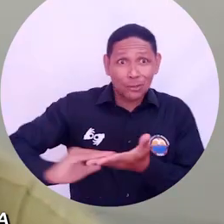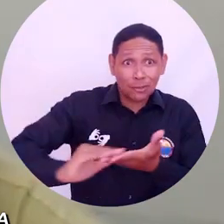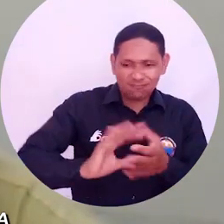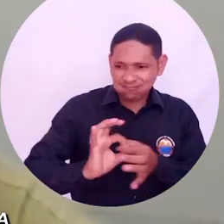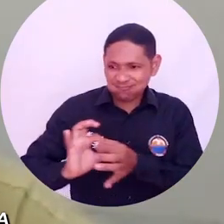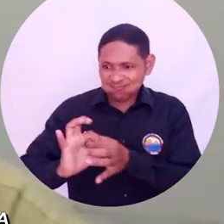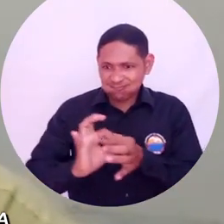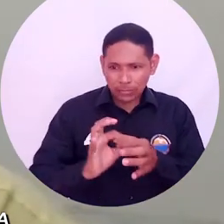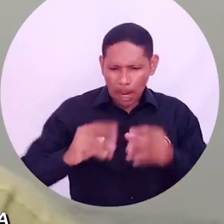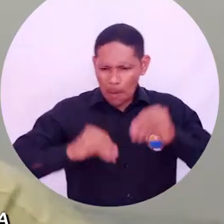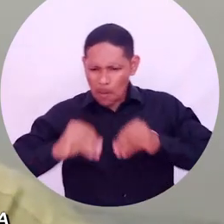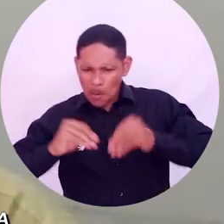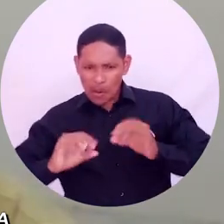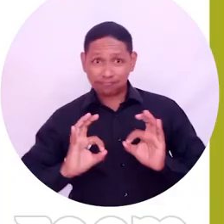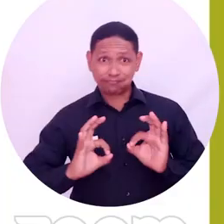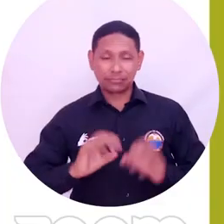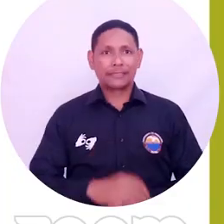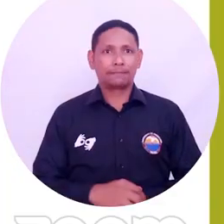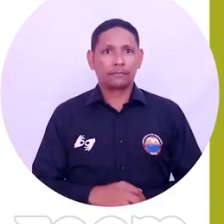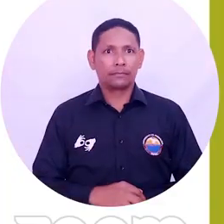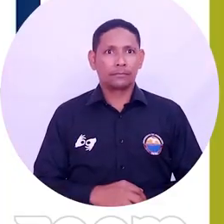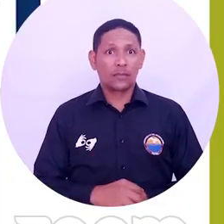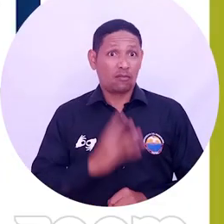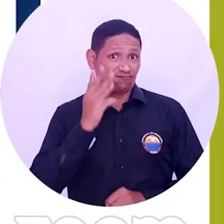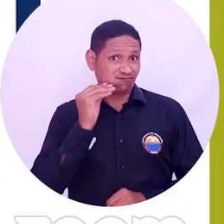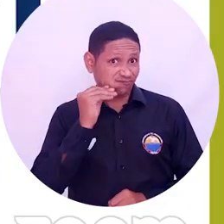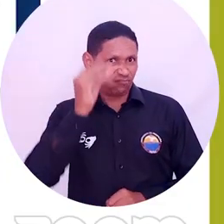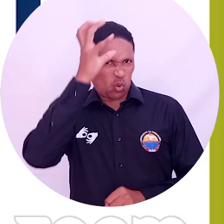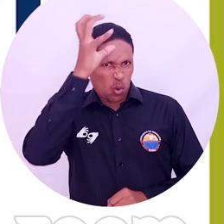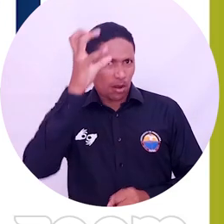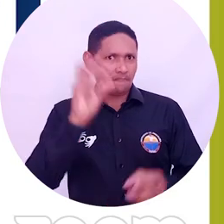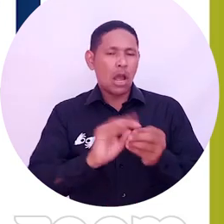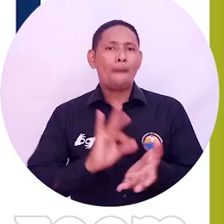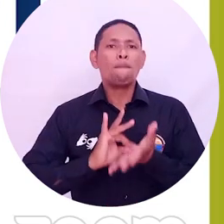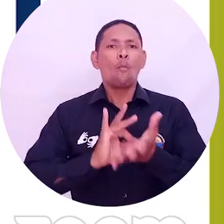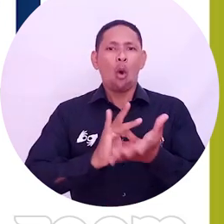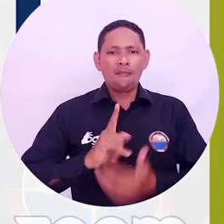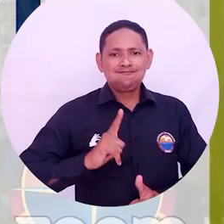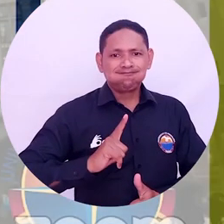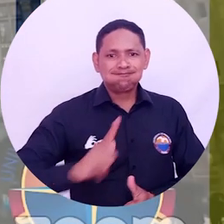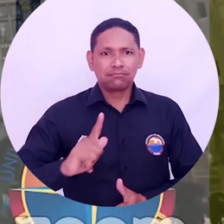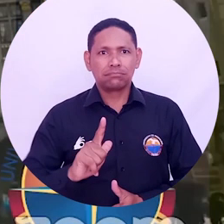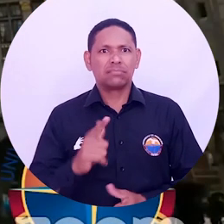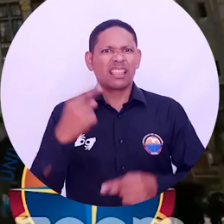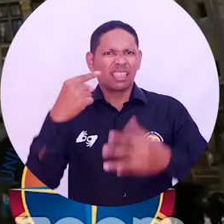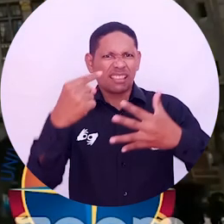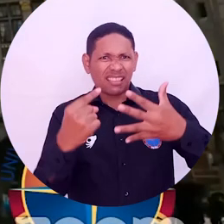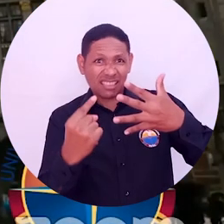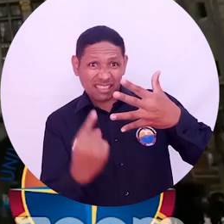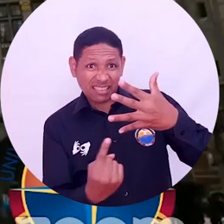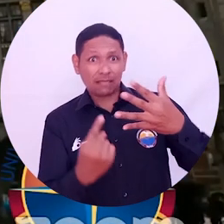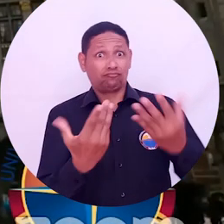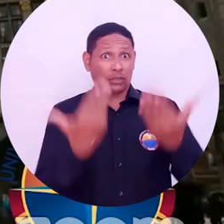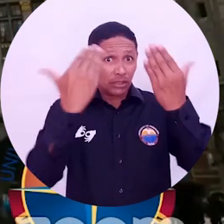de las soluciones para que lo solucionen. La transferencia de experiencias de modelos de emprendimientos sociales como Belgian Impact